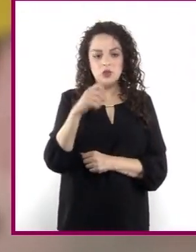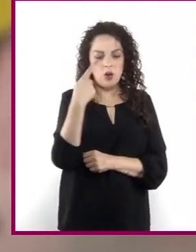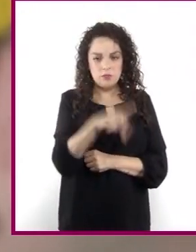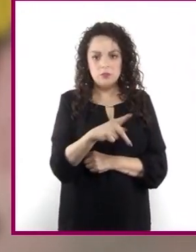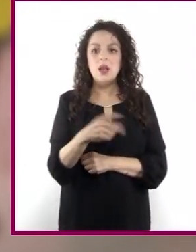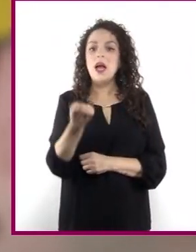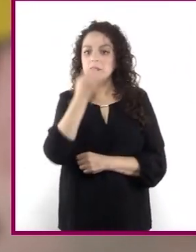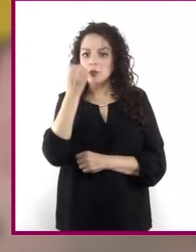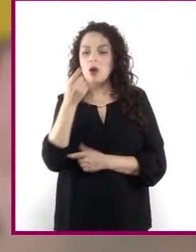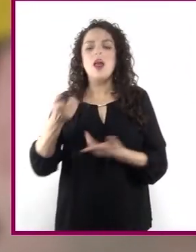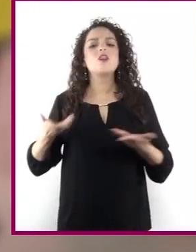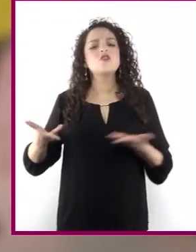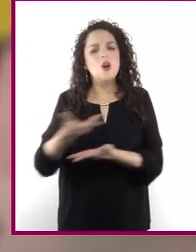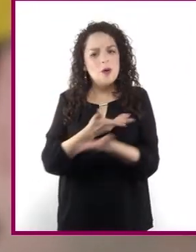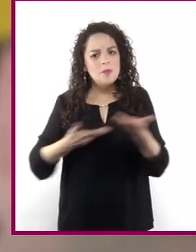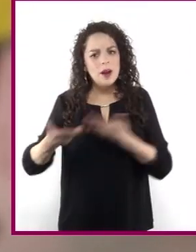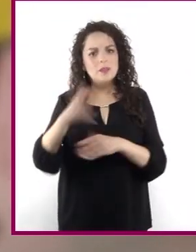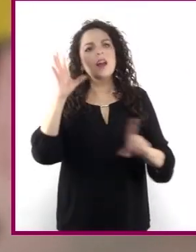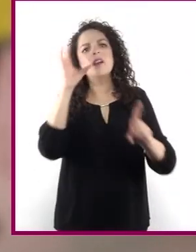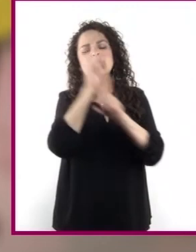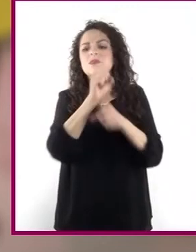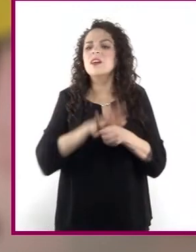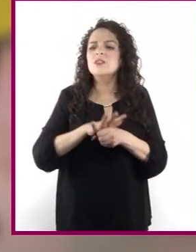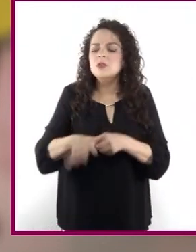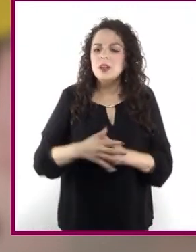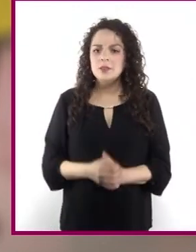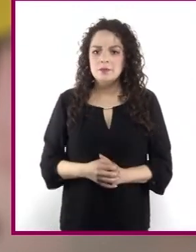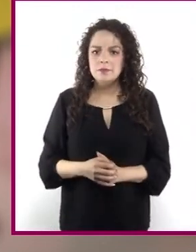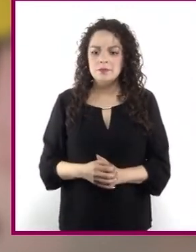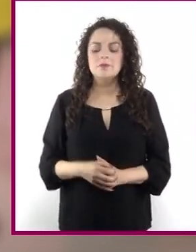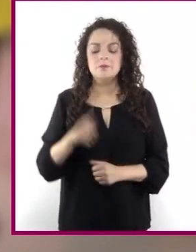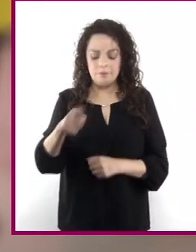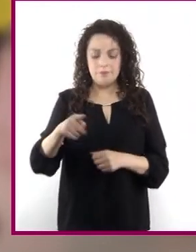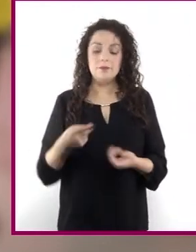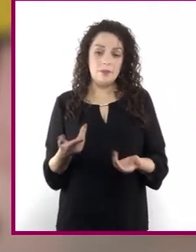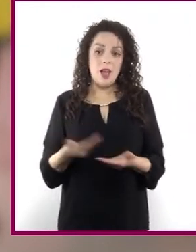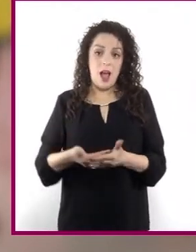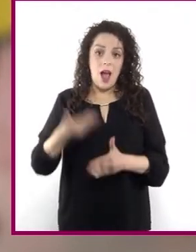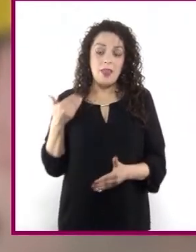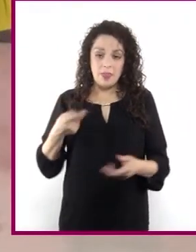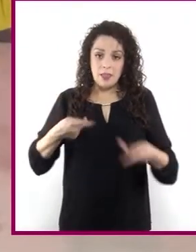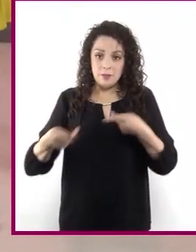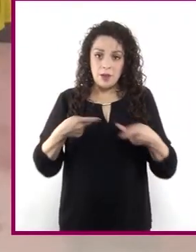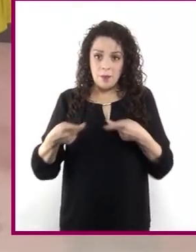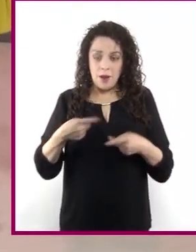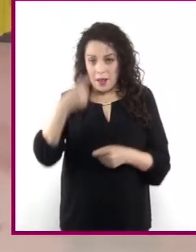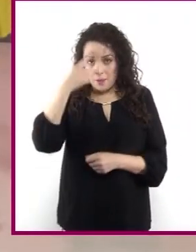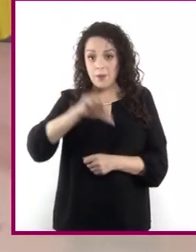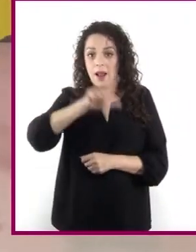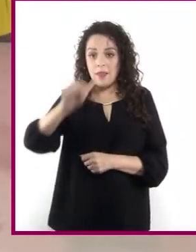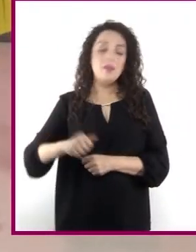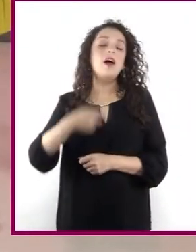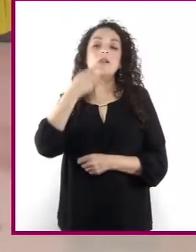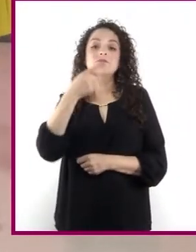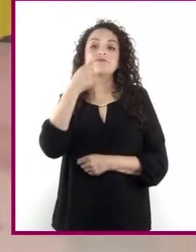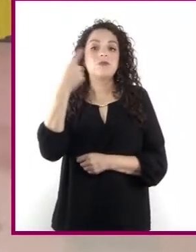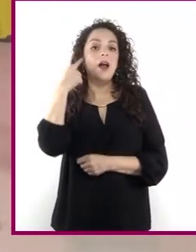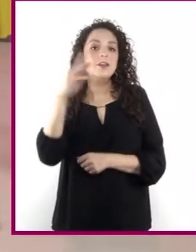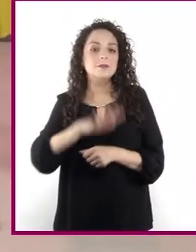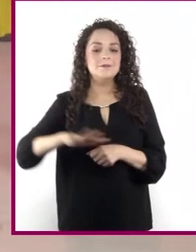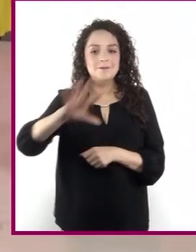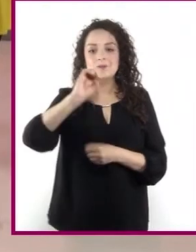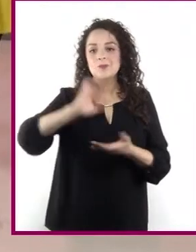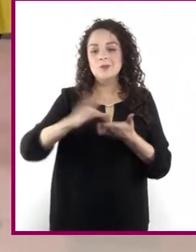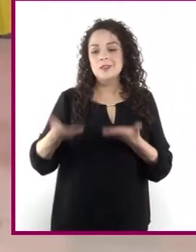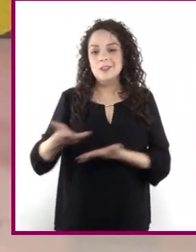eventos escolares, y el propósito fue preparar la lectura en voz alta. Gracias por compartir con